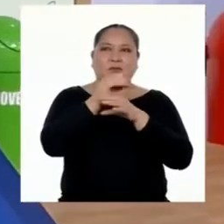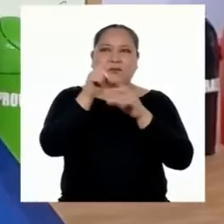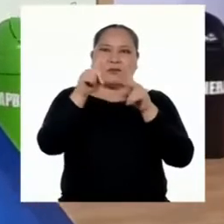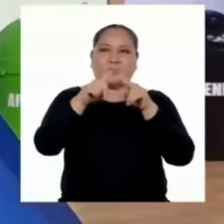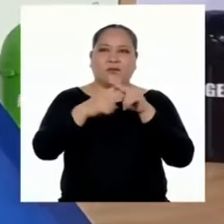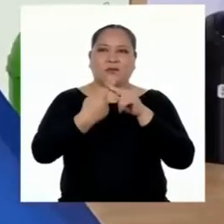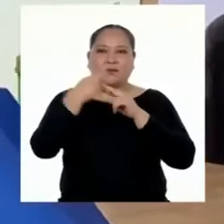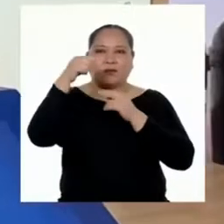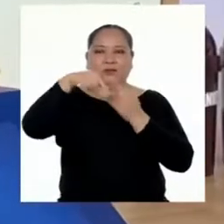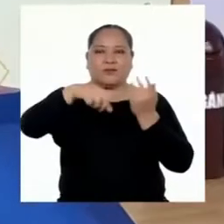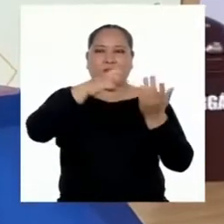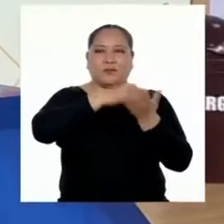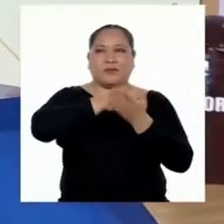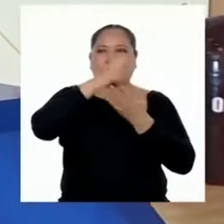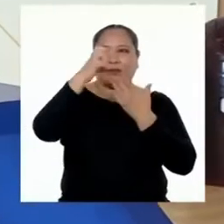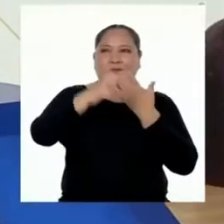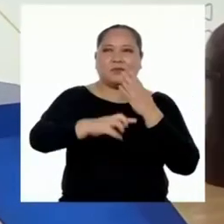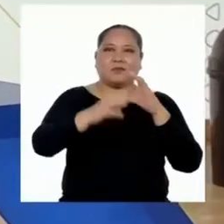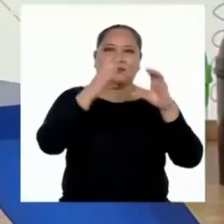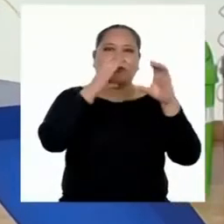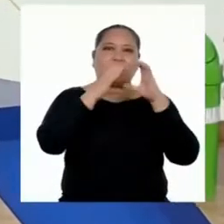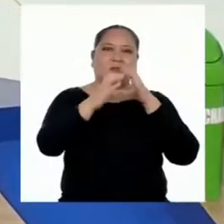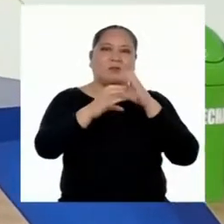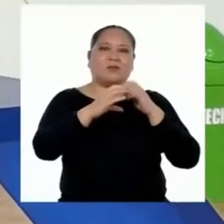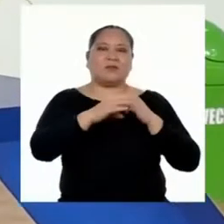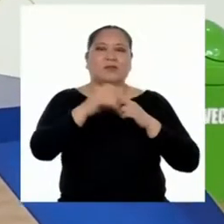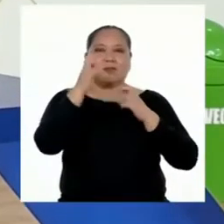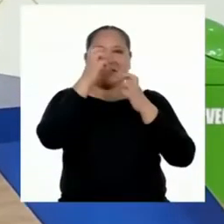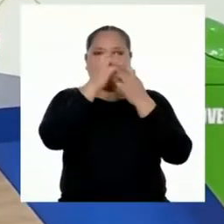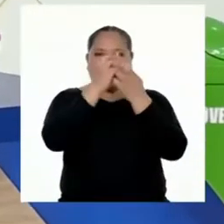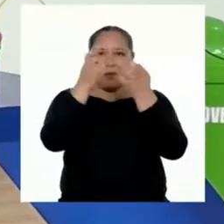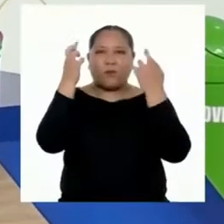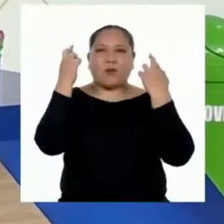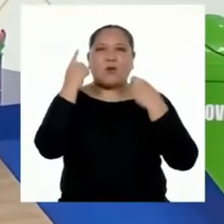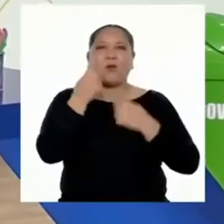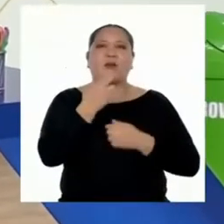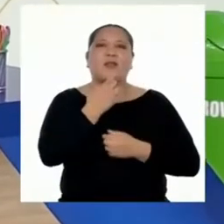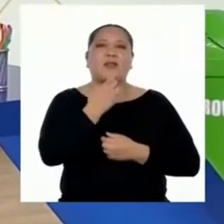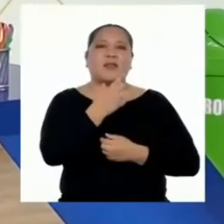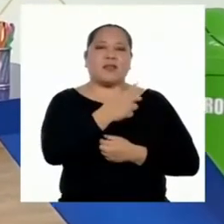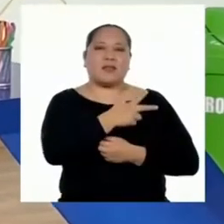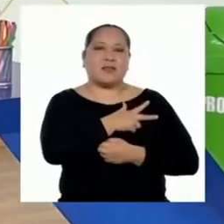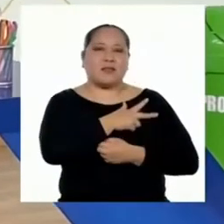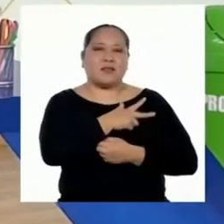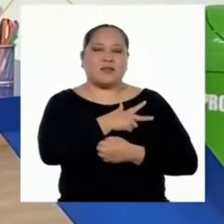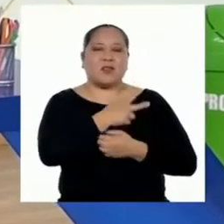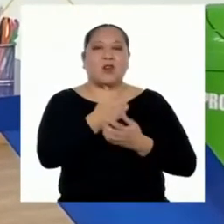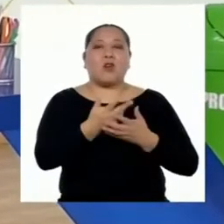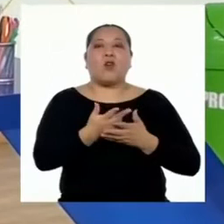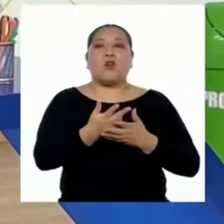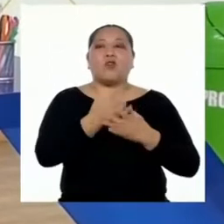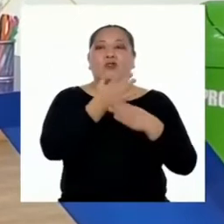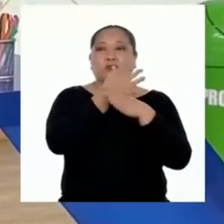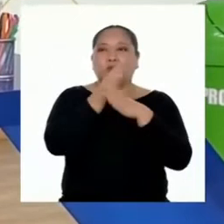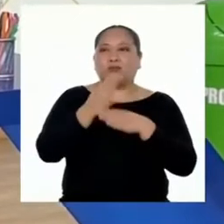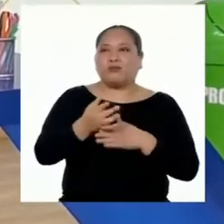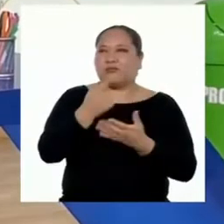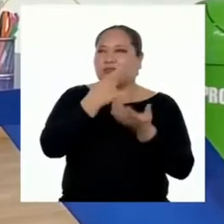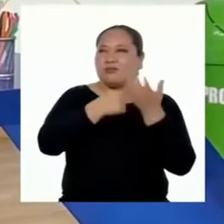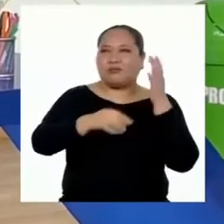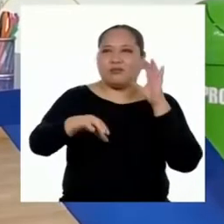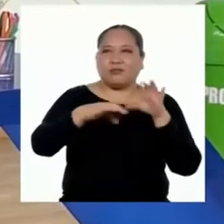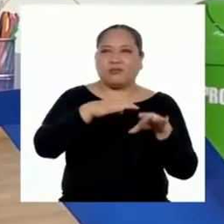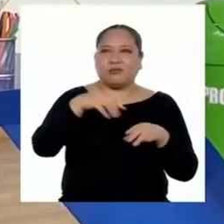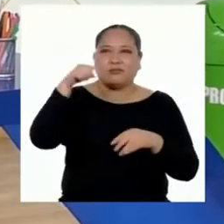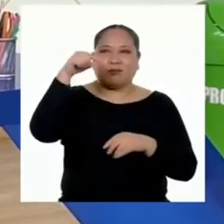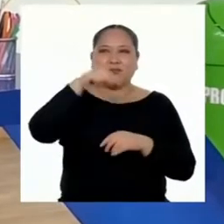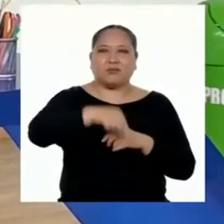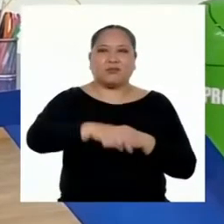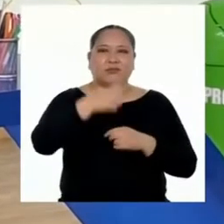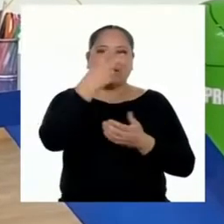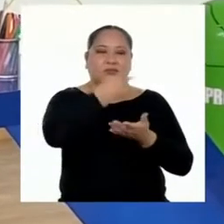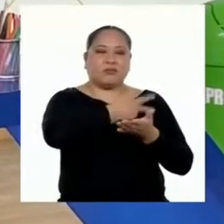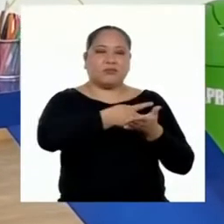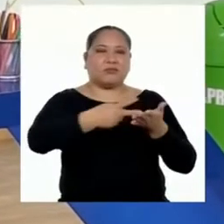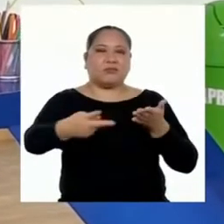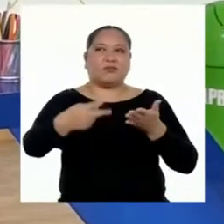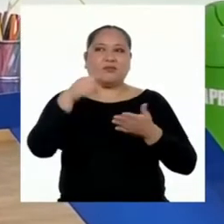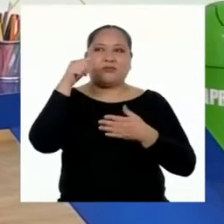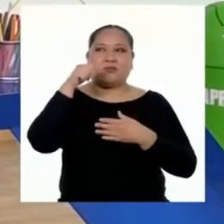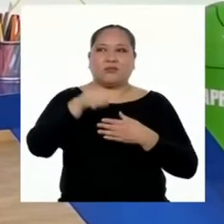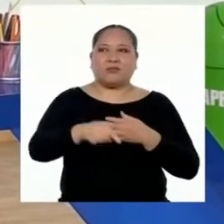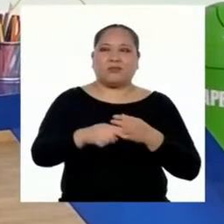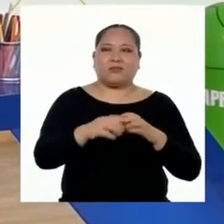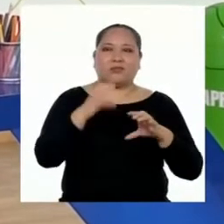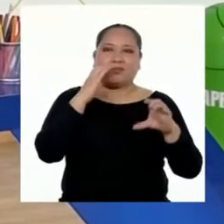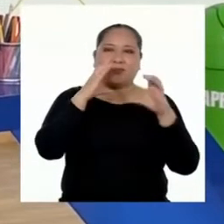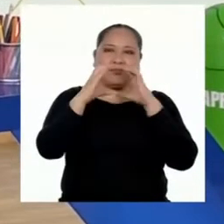Empecemos este programa conversando con la gente de la promo de tercero, quienes nos compartirán qué es lo que están realizando a lo largo de estas dos semanas